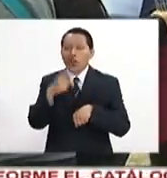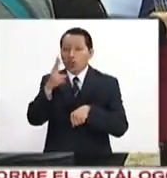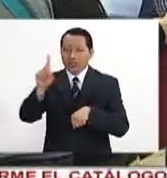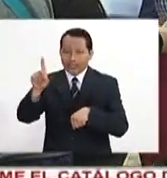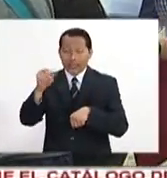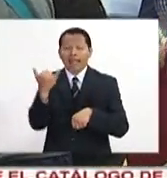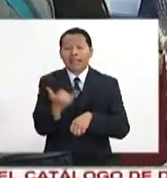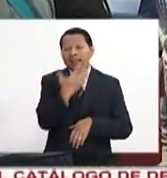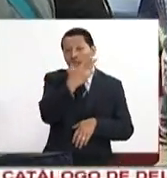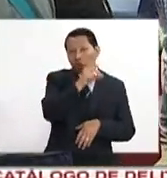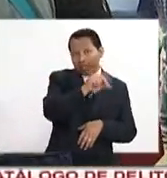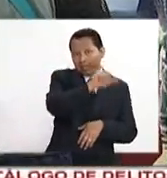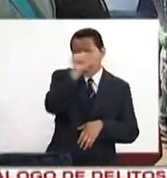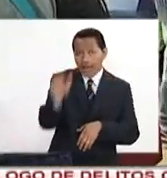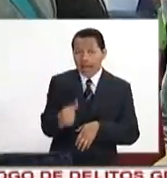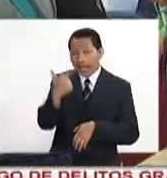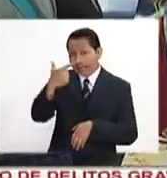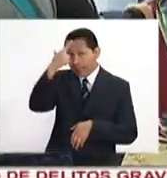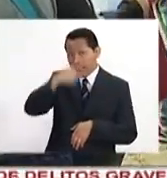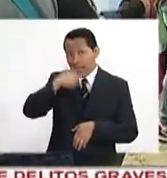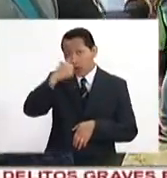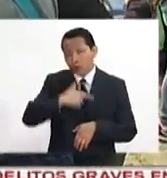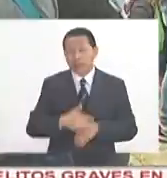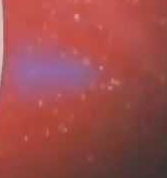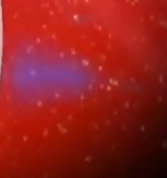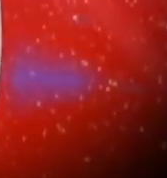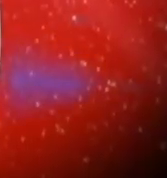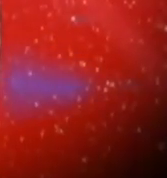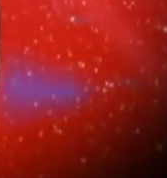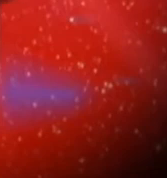de 5:30 a 7 de la noche.